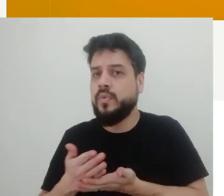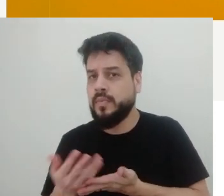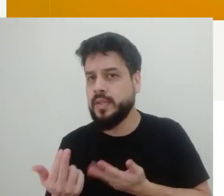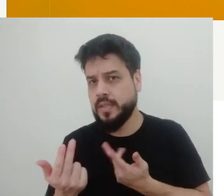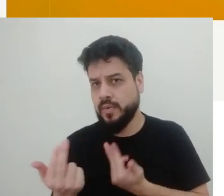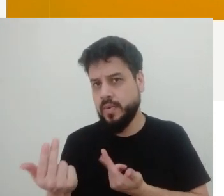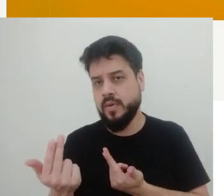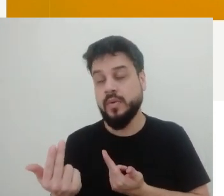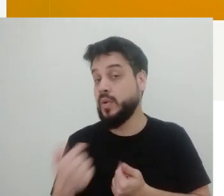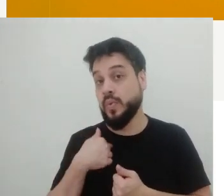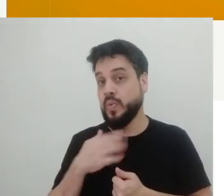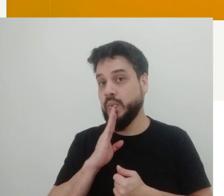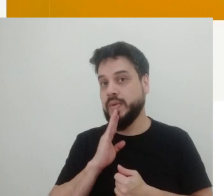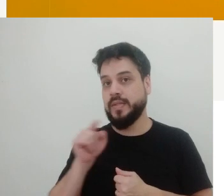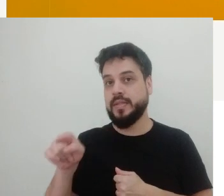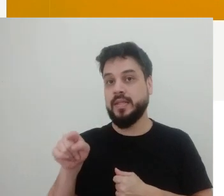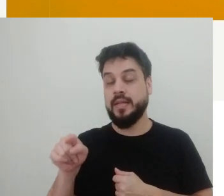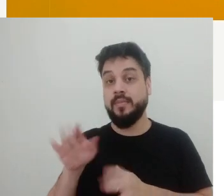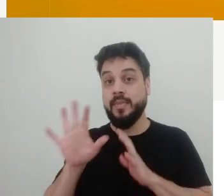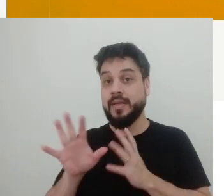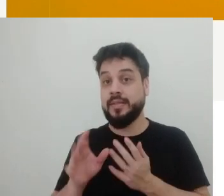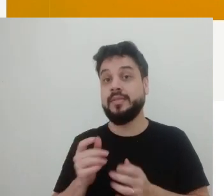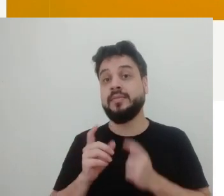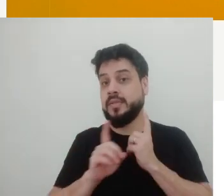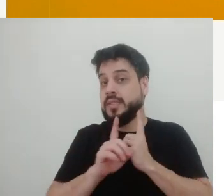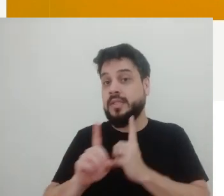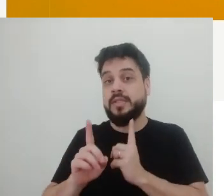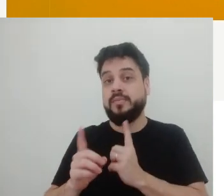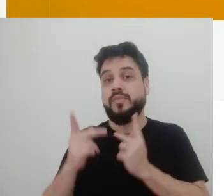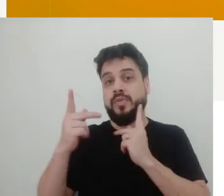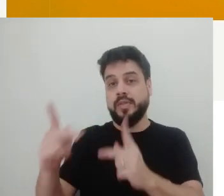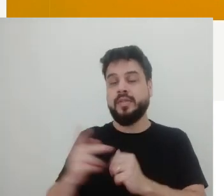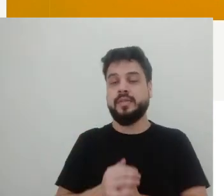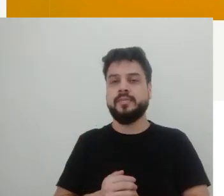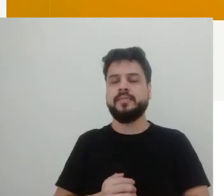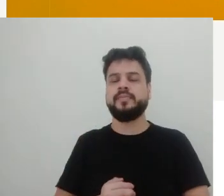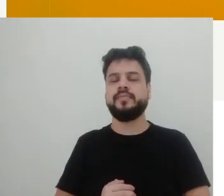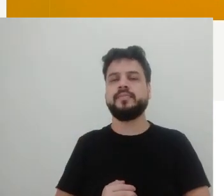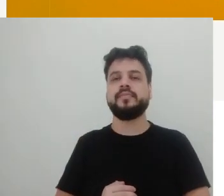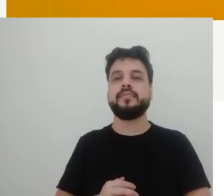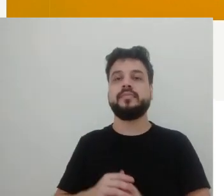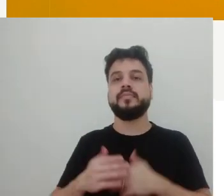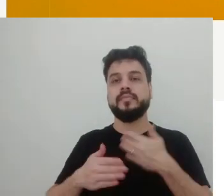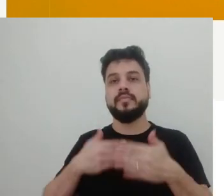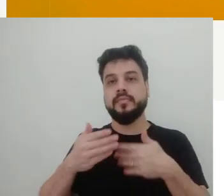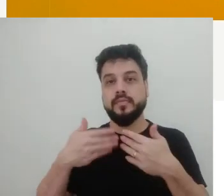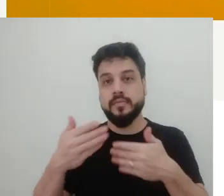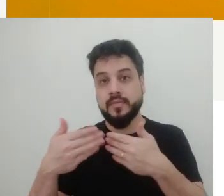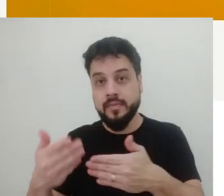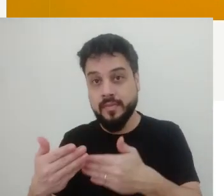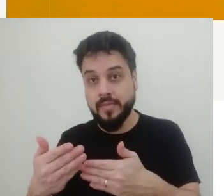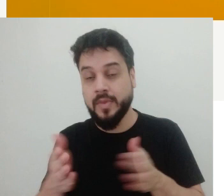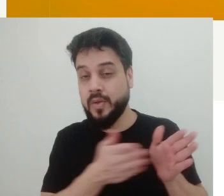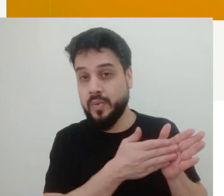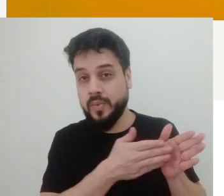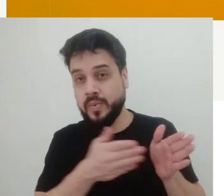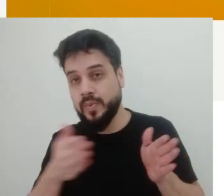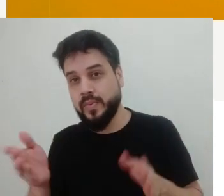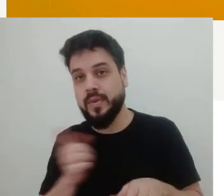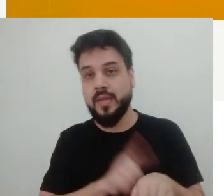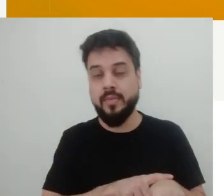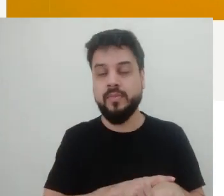que esta manera de recortar el pensamiento latinoamericano, si podía ser completamente